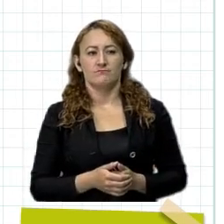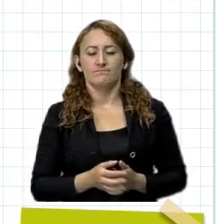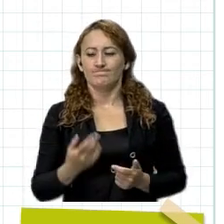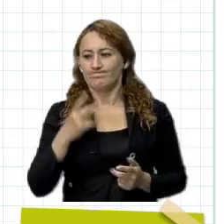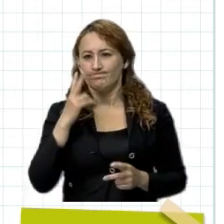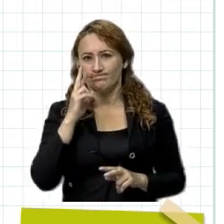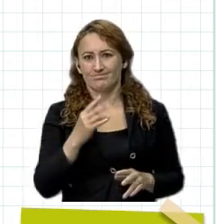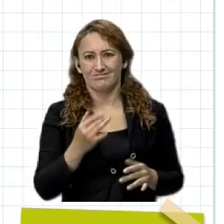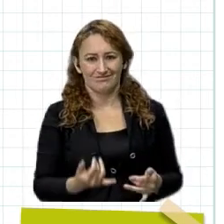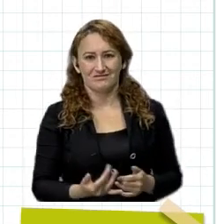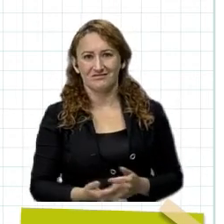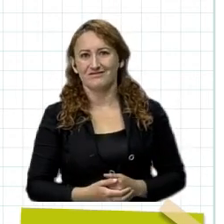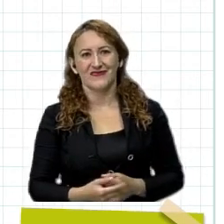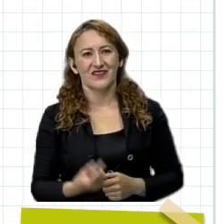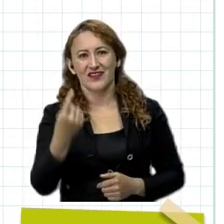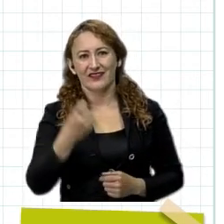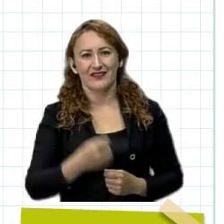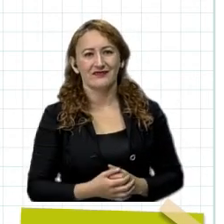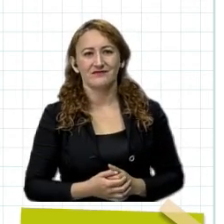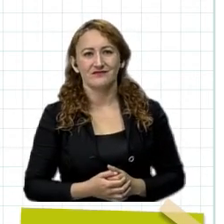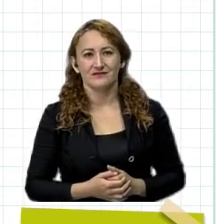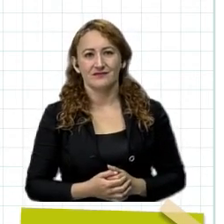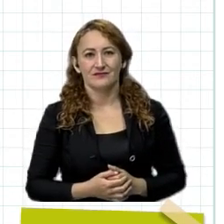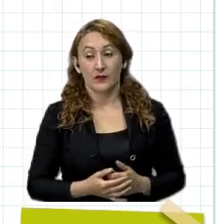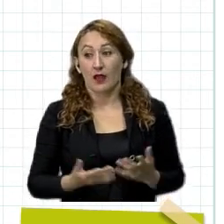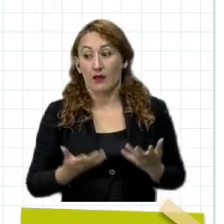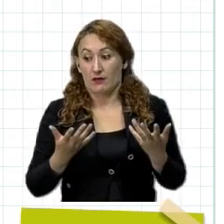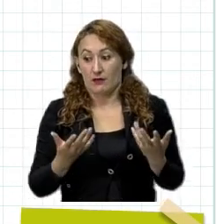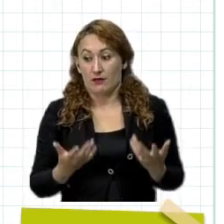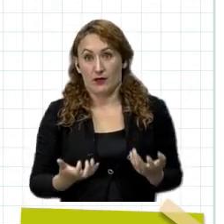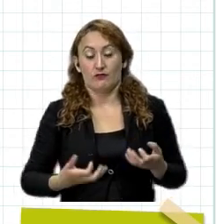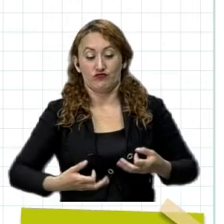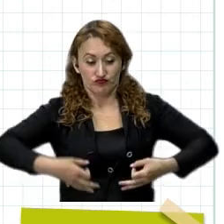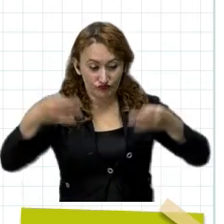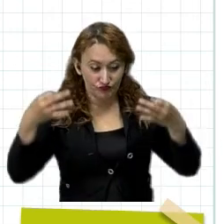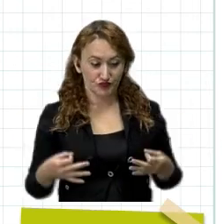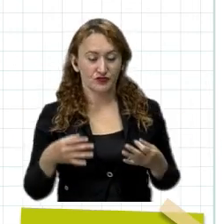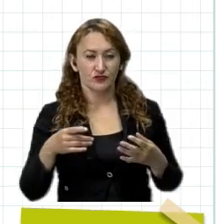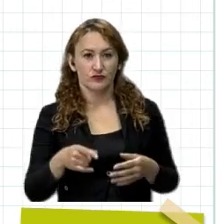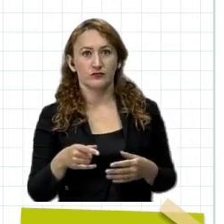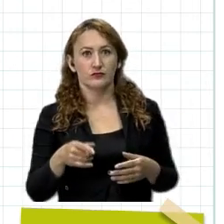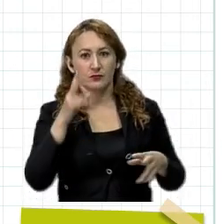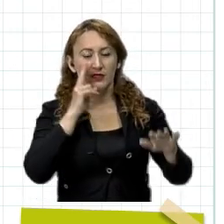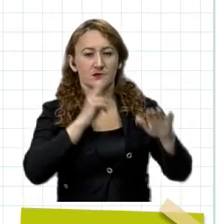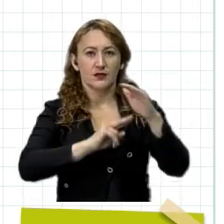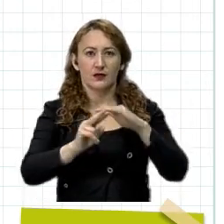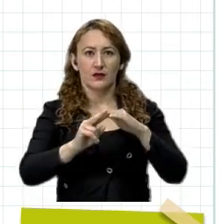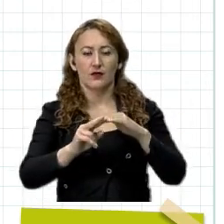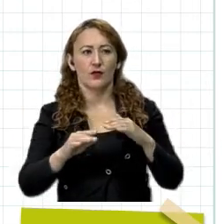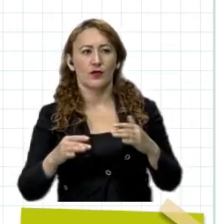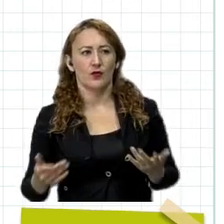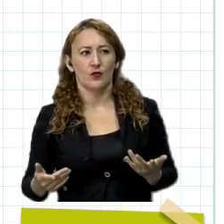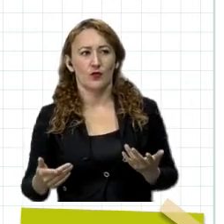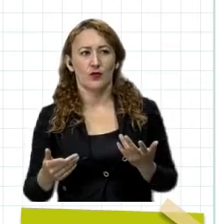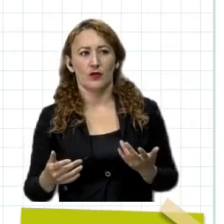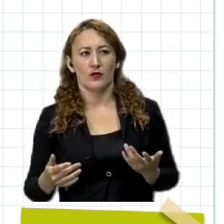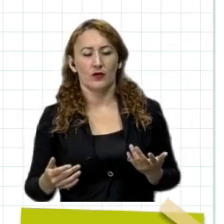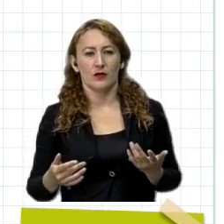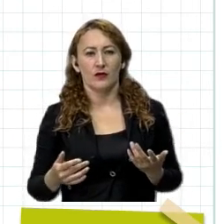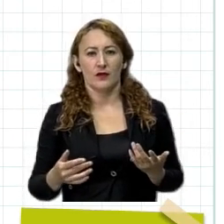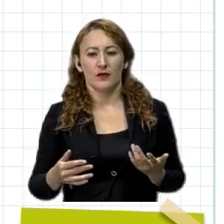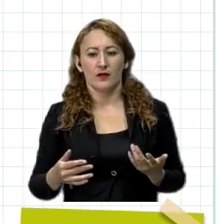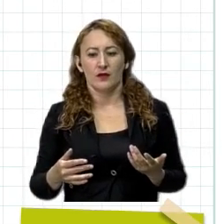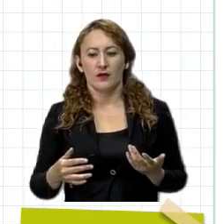hecho. Es decir, quisiéramos que esta perspectiva se tomara, vamos a utilizar las palabras